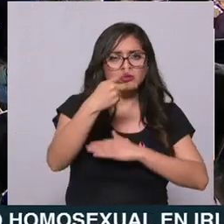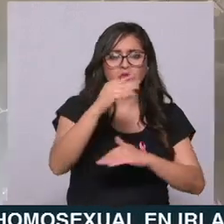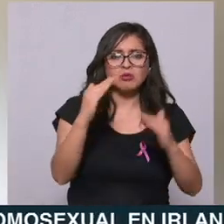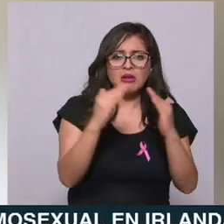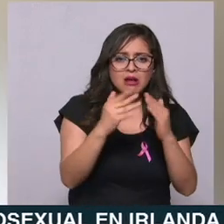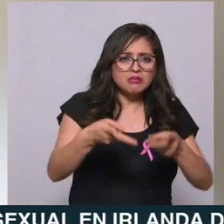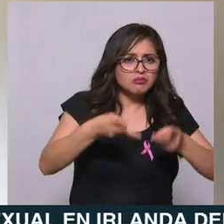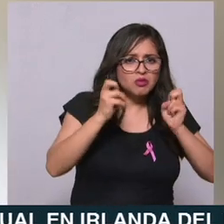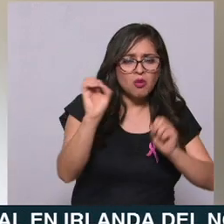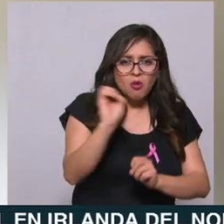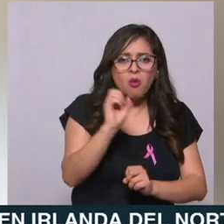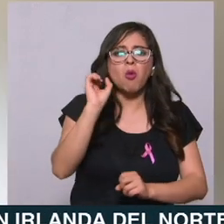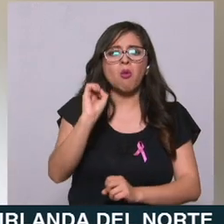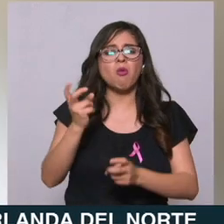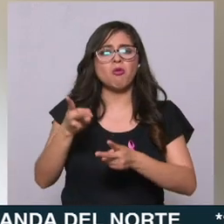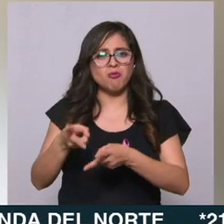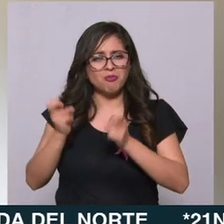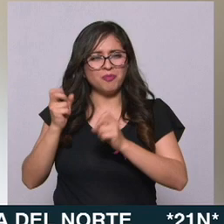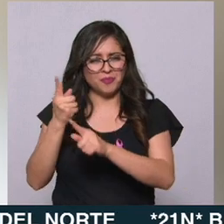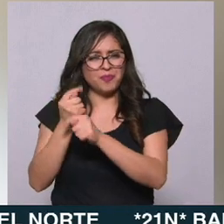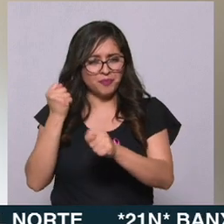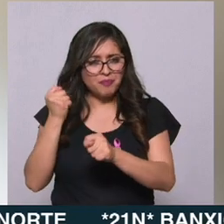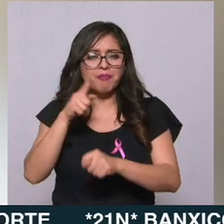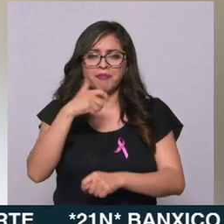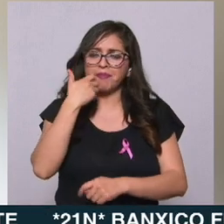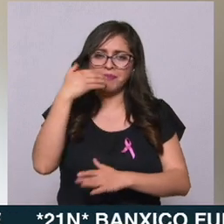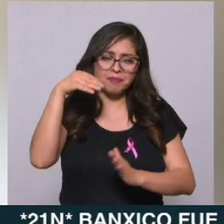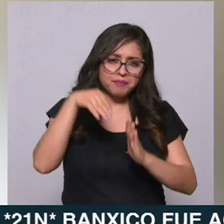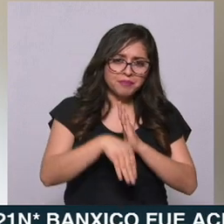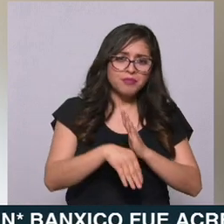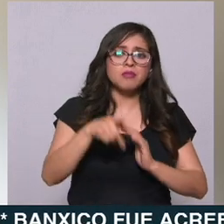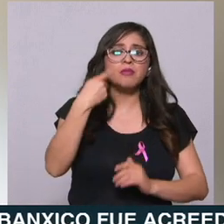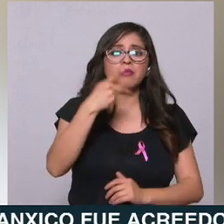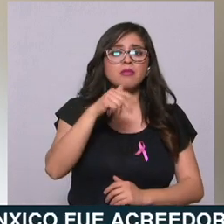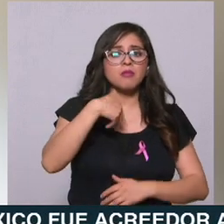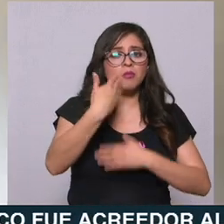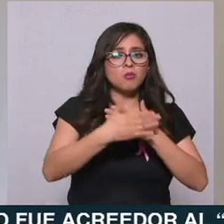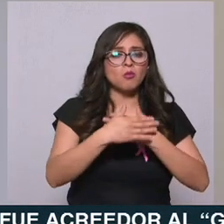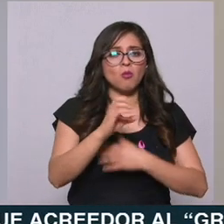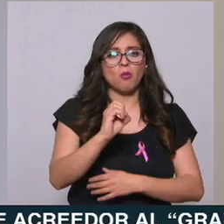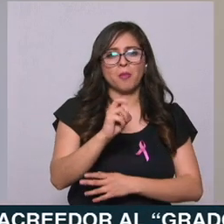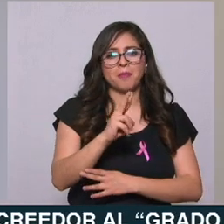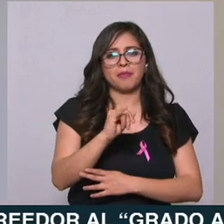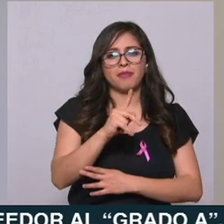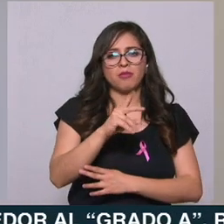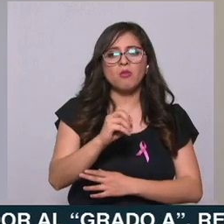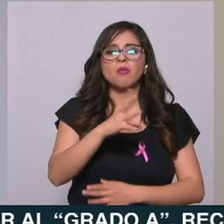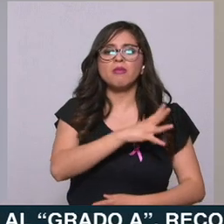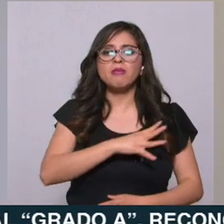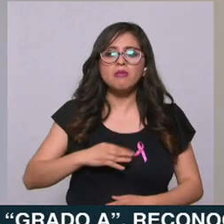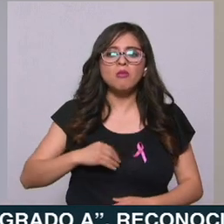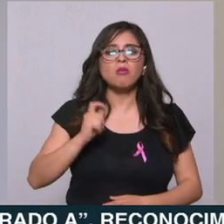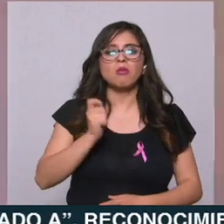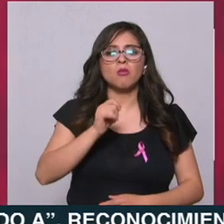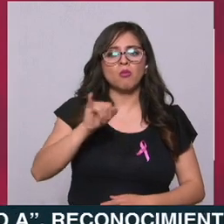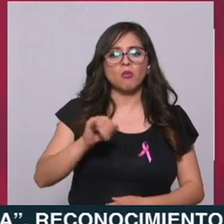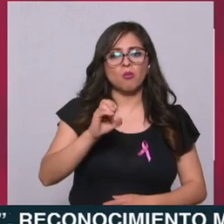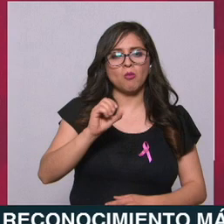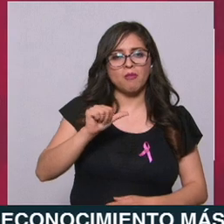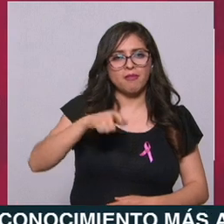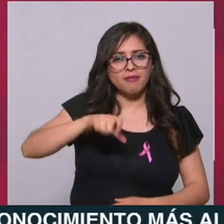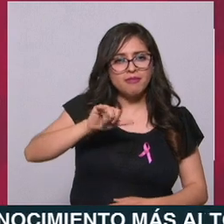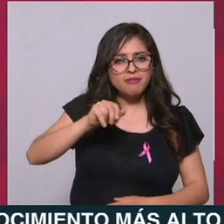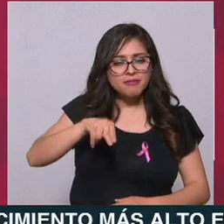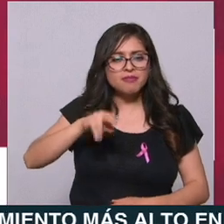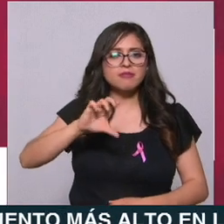transporte. Confirmó que en próximos días se intentará recapturar a Ovidio Guzmán López, hijo de Joaquín El Chapo Guzmán. No